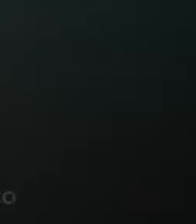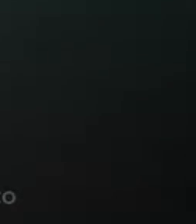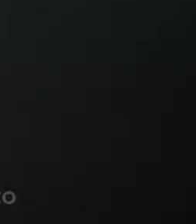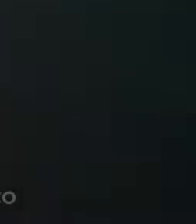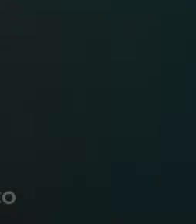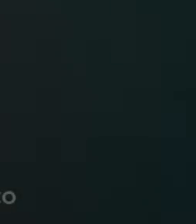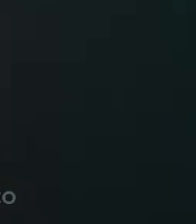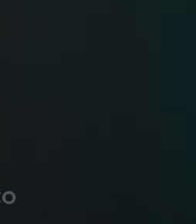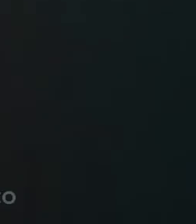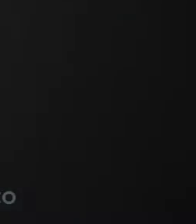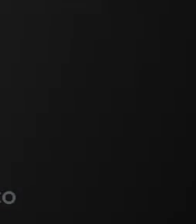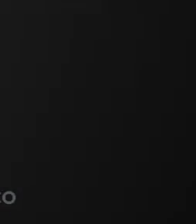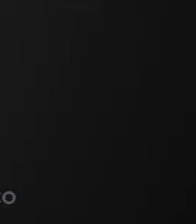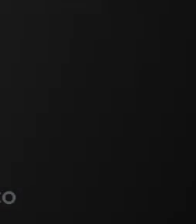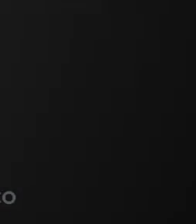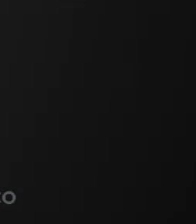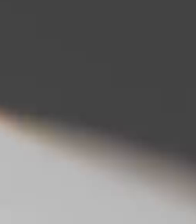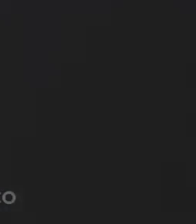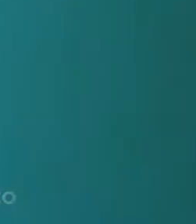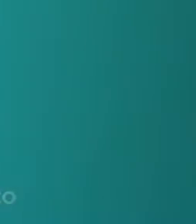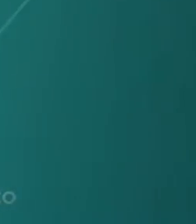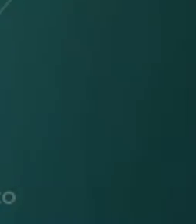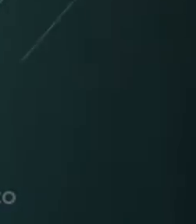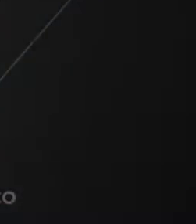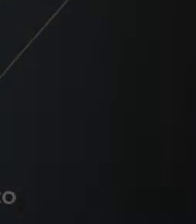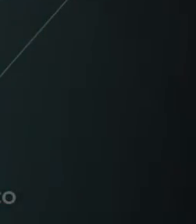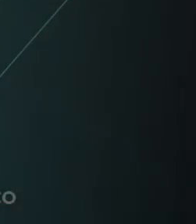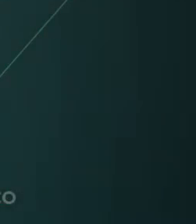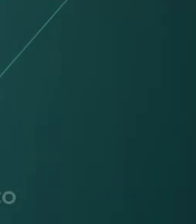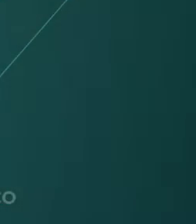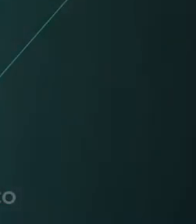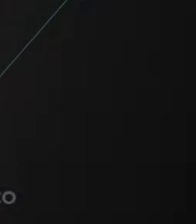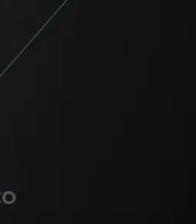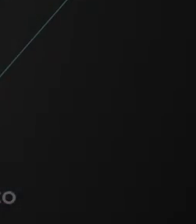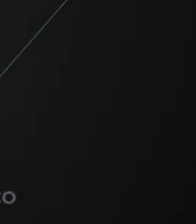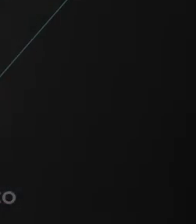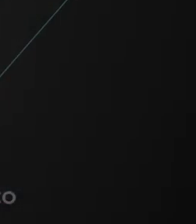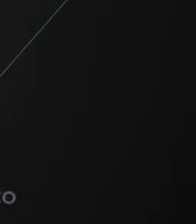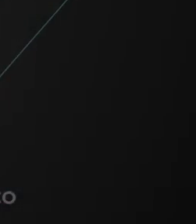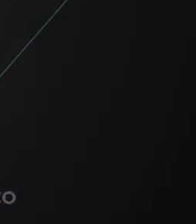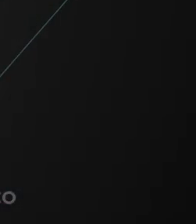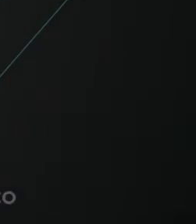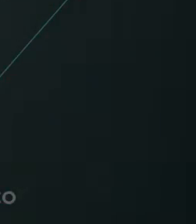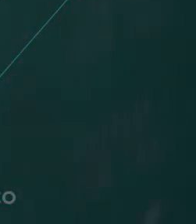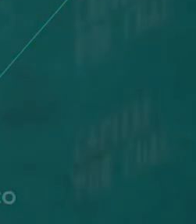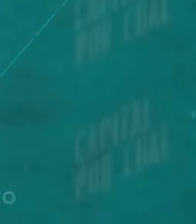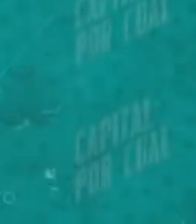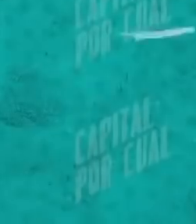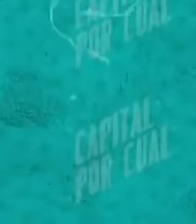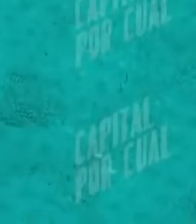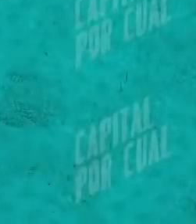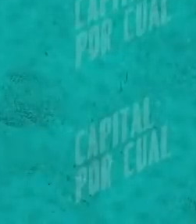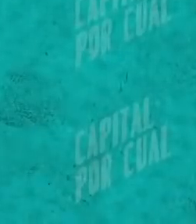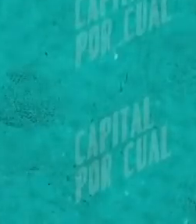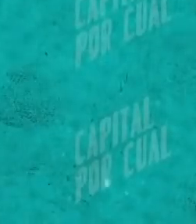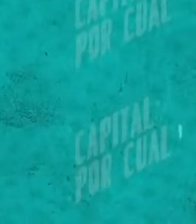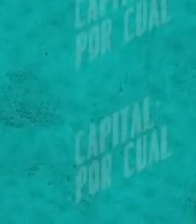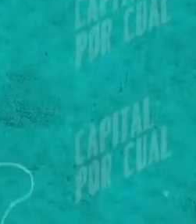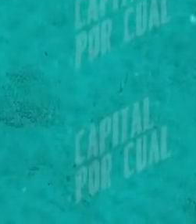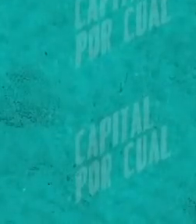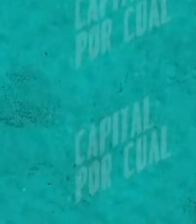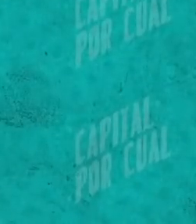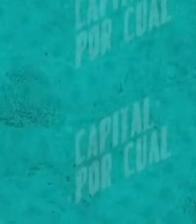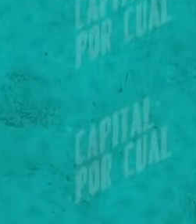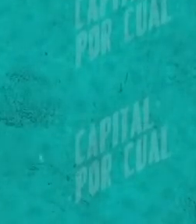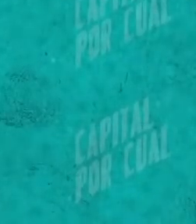Te agradecemos estos 13 años al aire. Capital 21. Corazón de la capital.